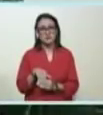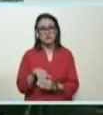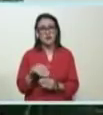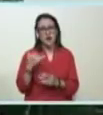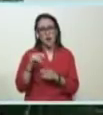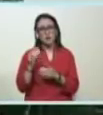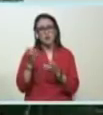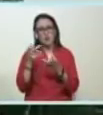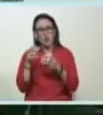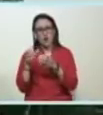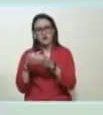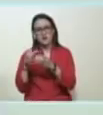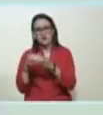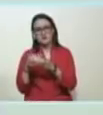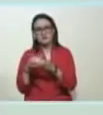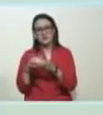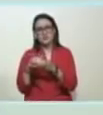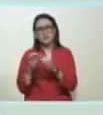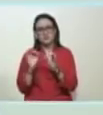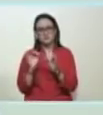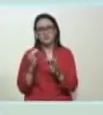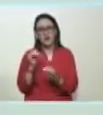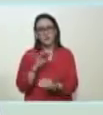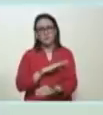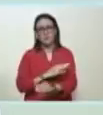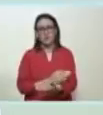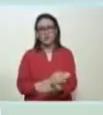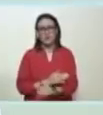Hay otros organismos que han tenido carácter de poder.